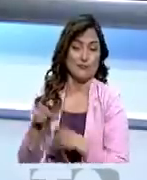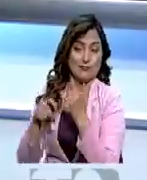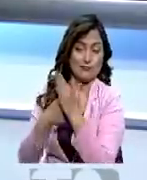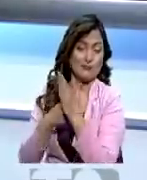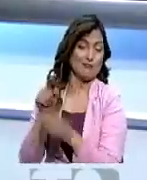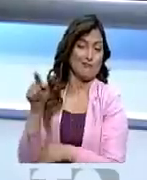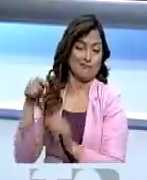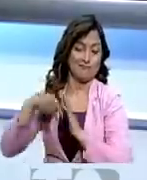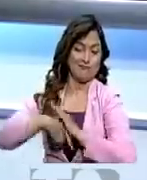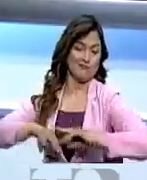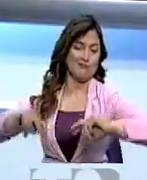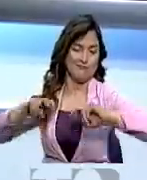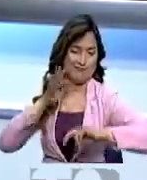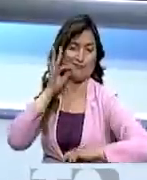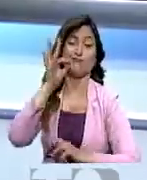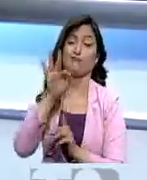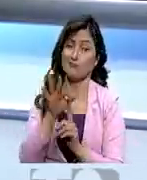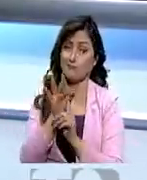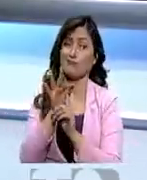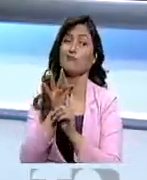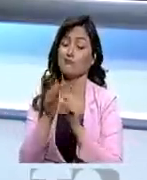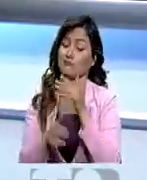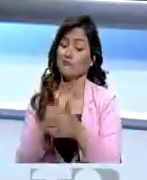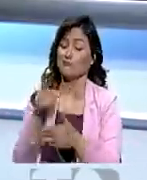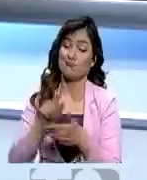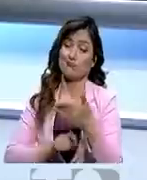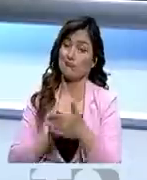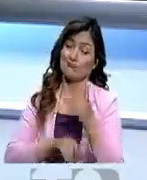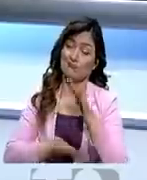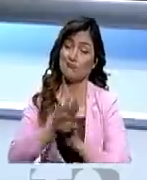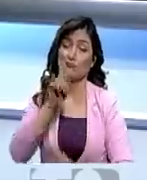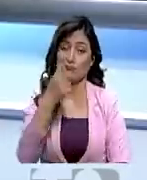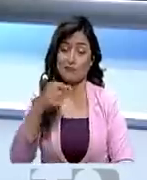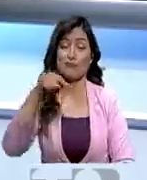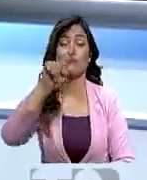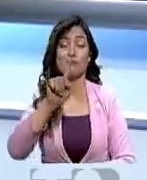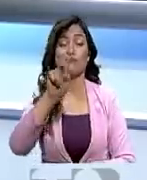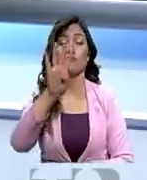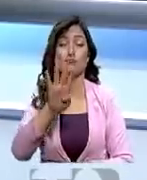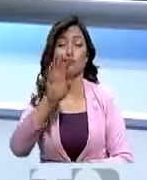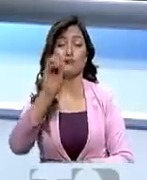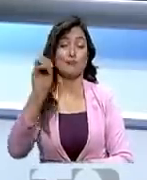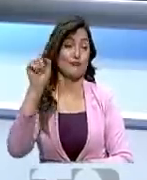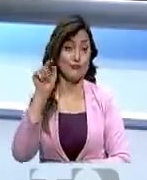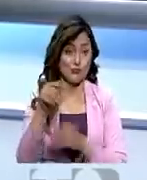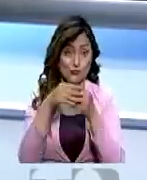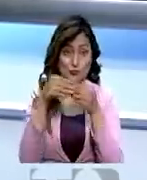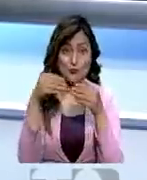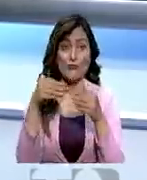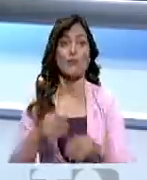del Estado debe realizar un examen especial de estos procesos que suman más de $1.400.000.